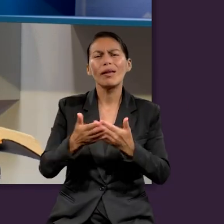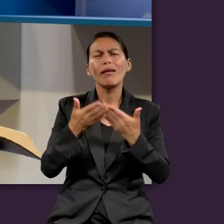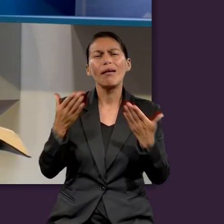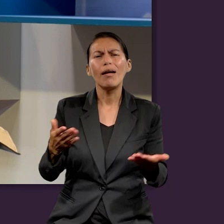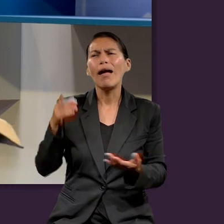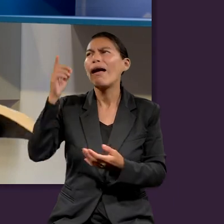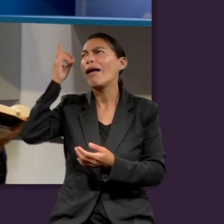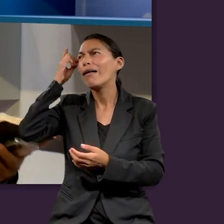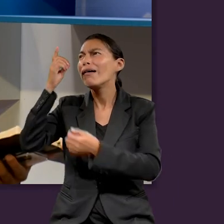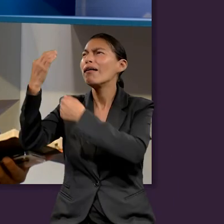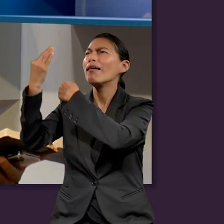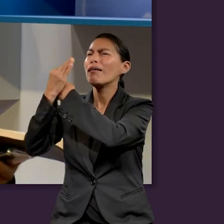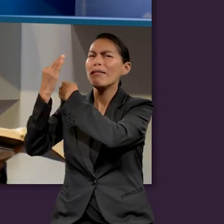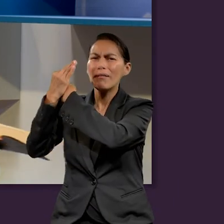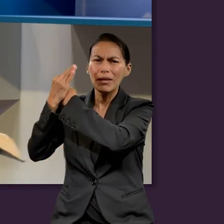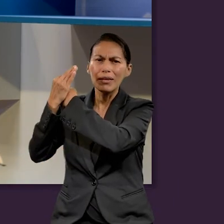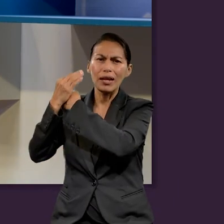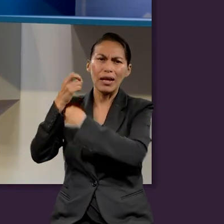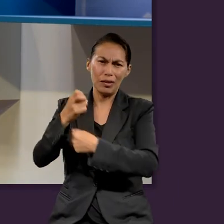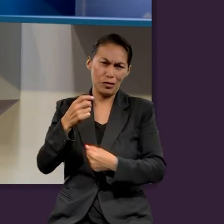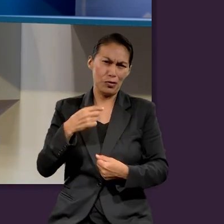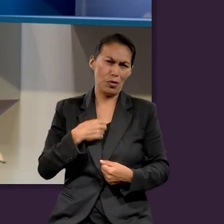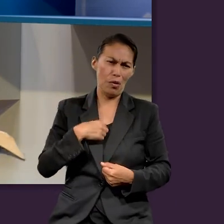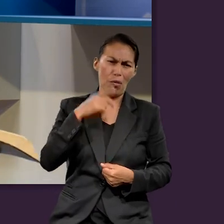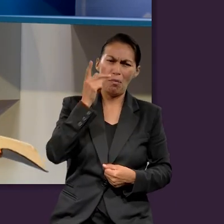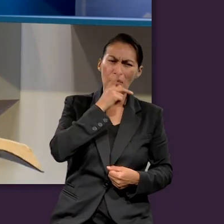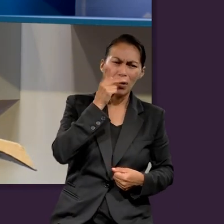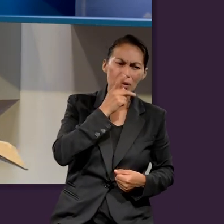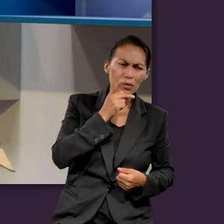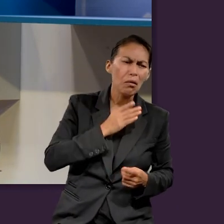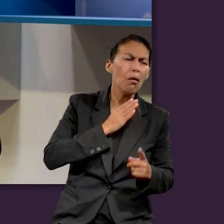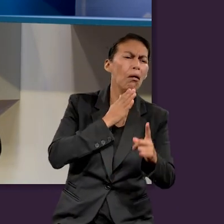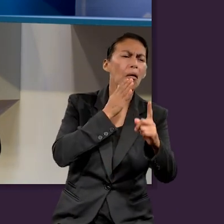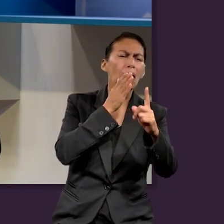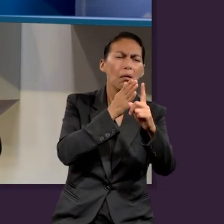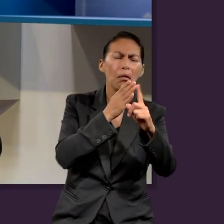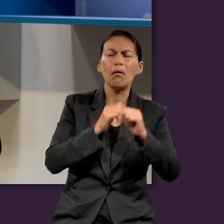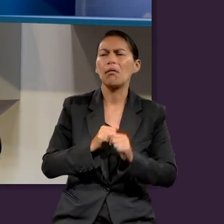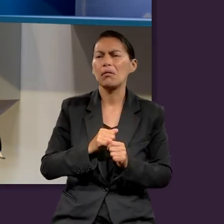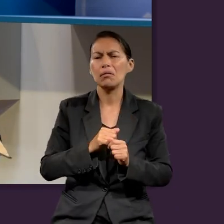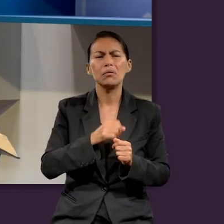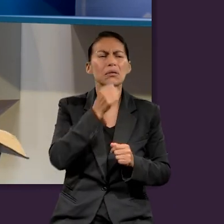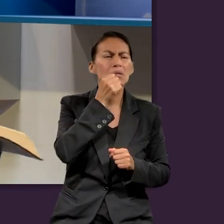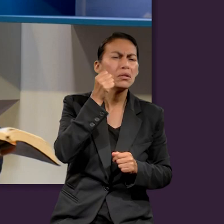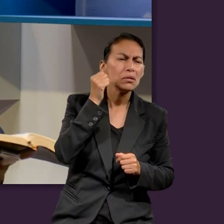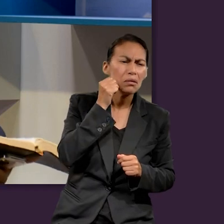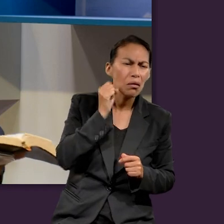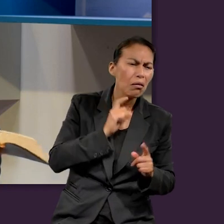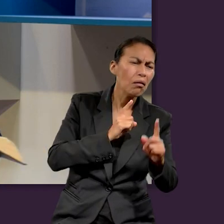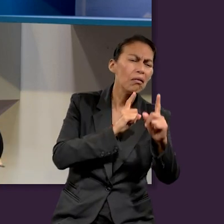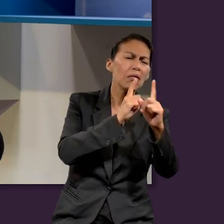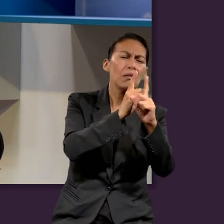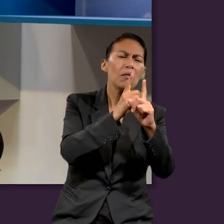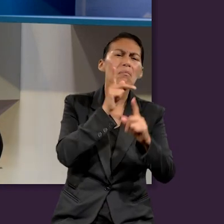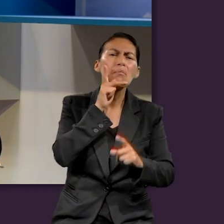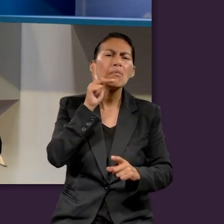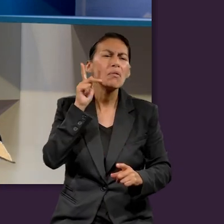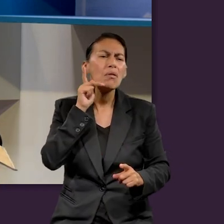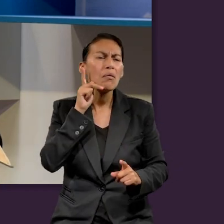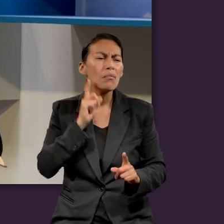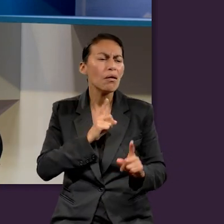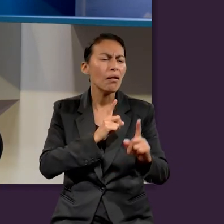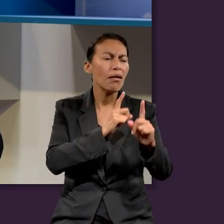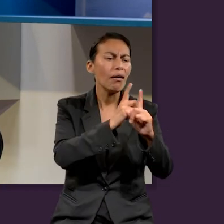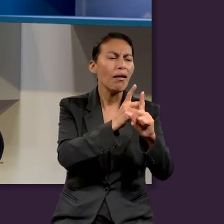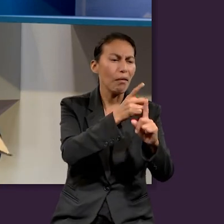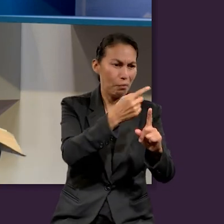base a esta mediación acaso yo puedo ir con mi pastor con con mi sacerdote con el